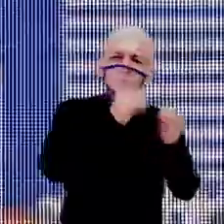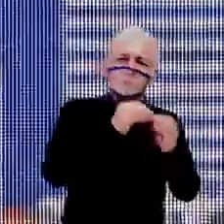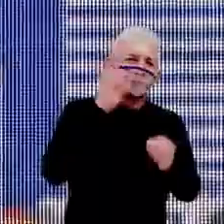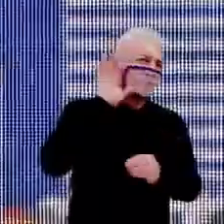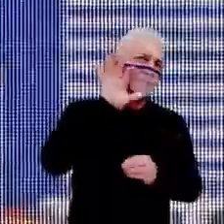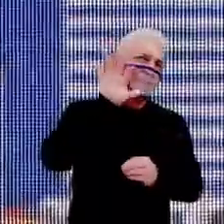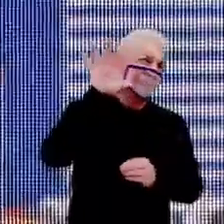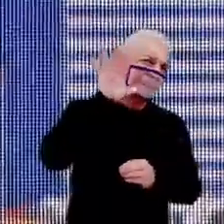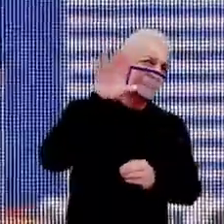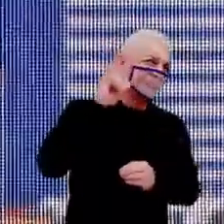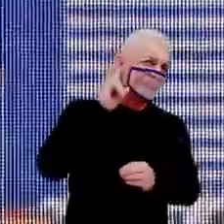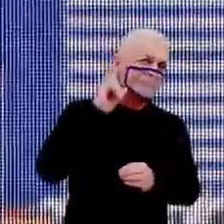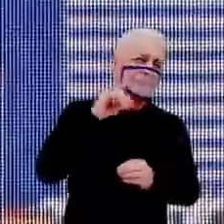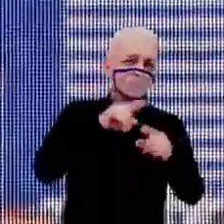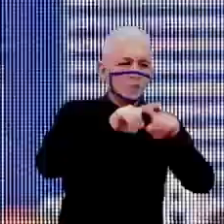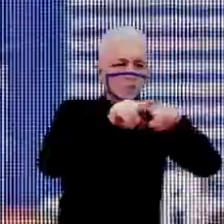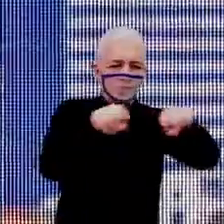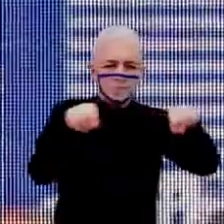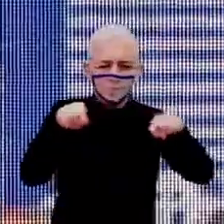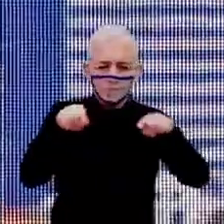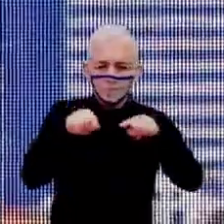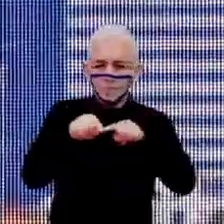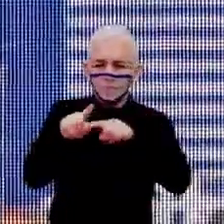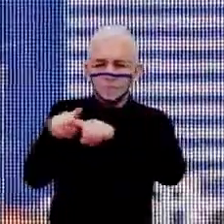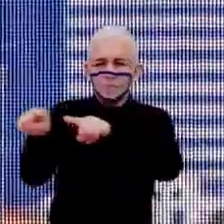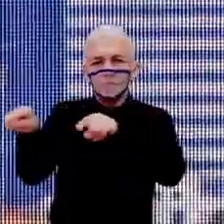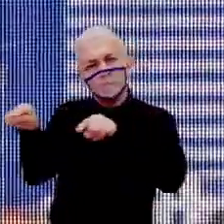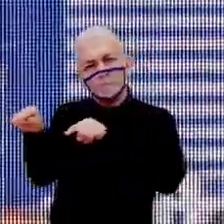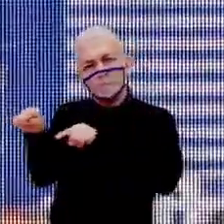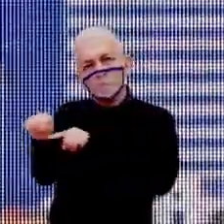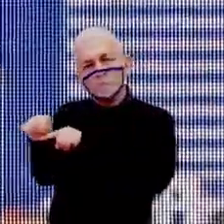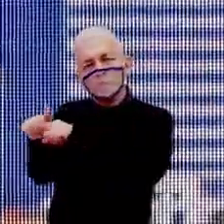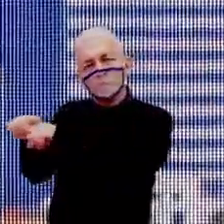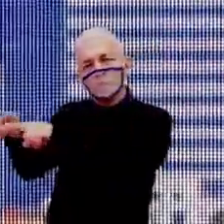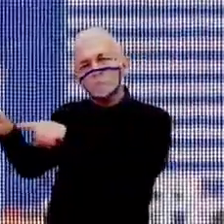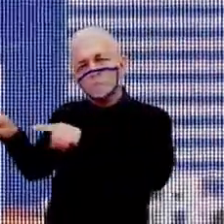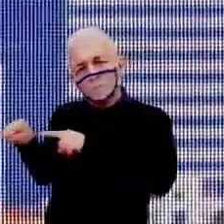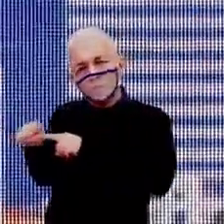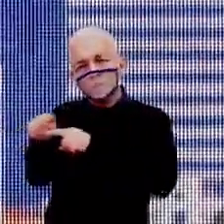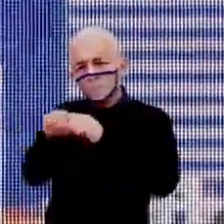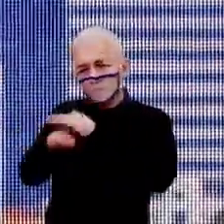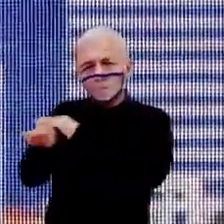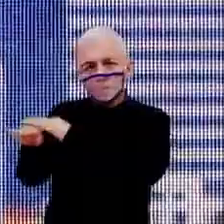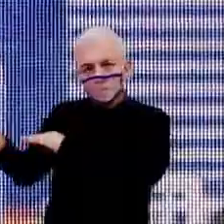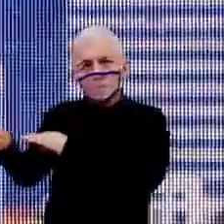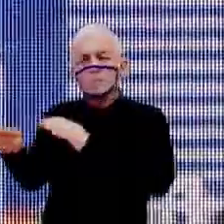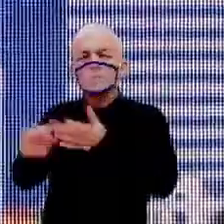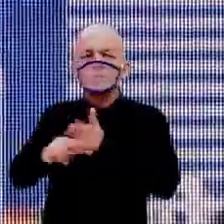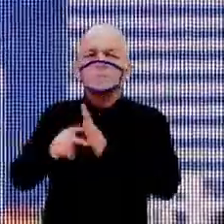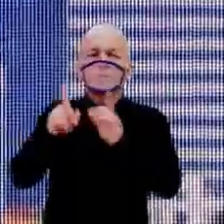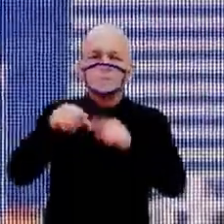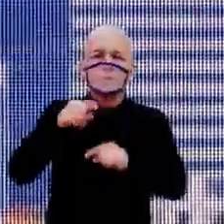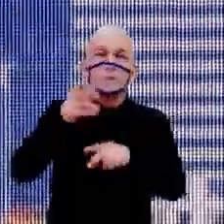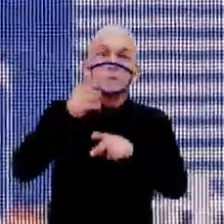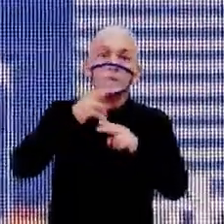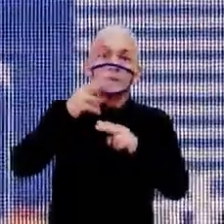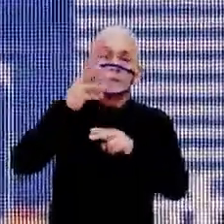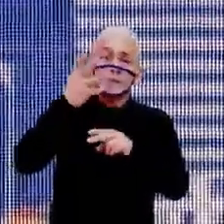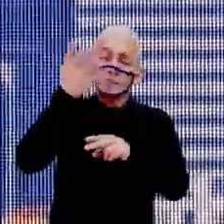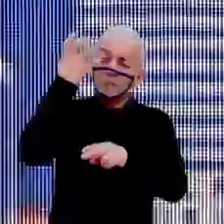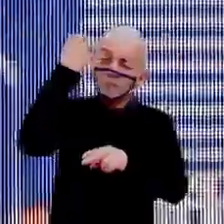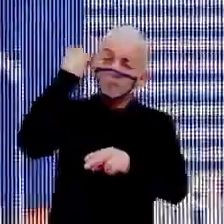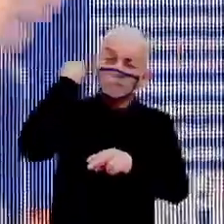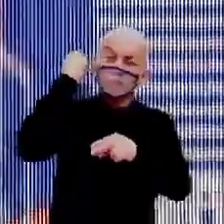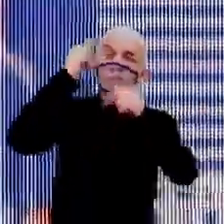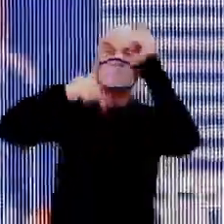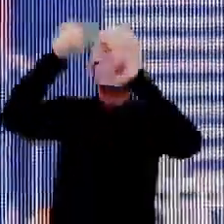a ver hermosas bodegas, vamos a ver espacios donde podamos disfrutar esa arquitectura de antaño. Y al mismo